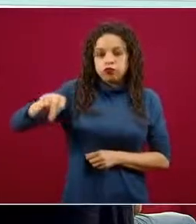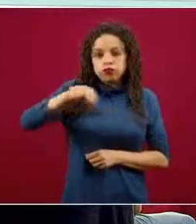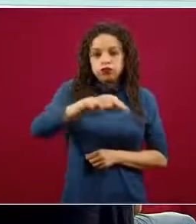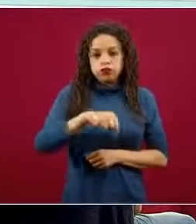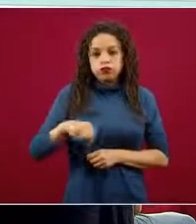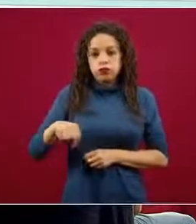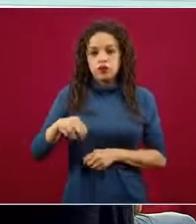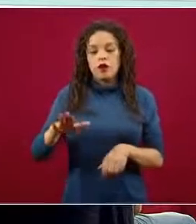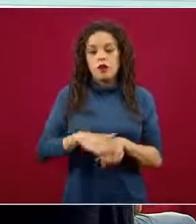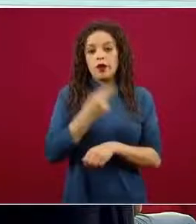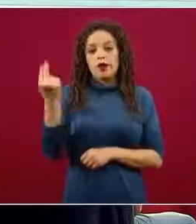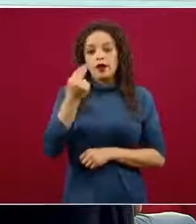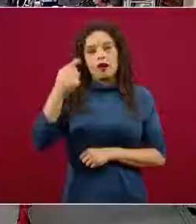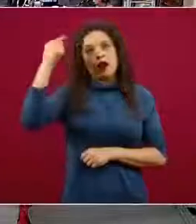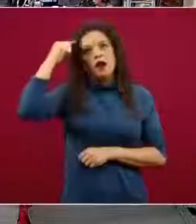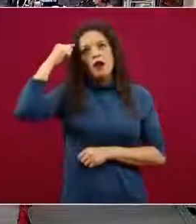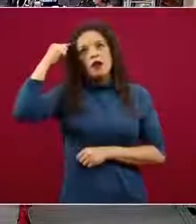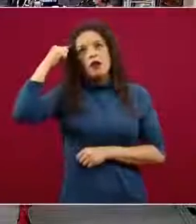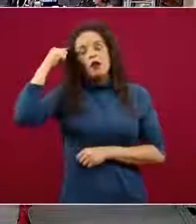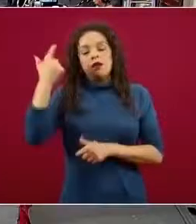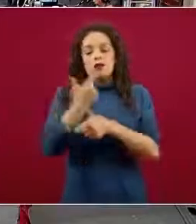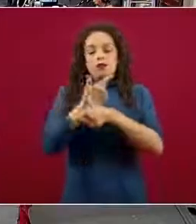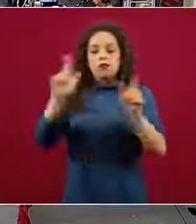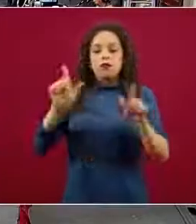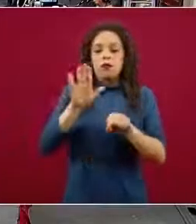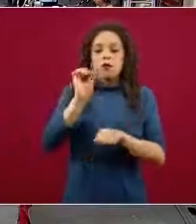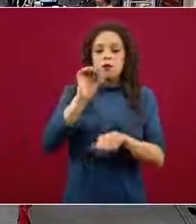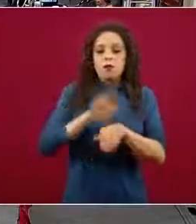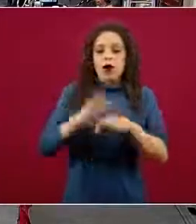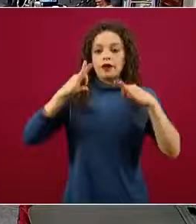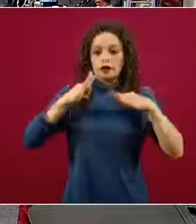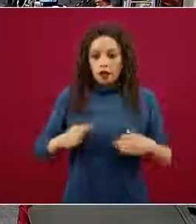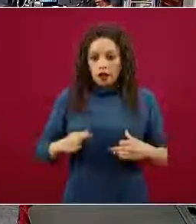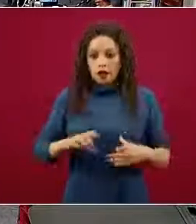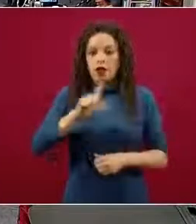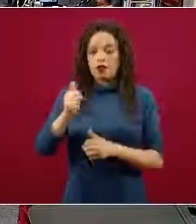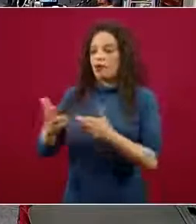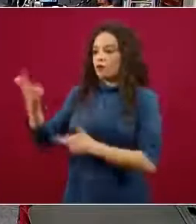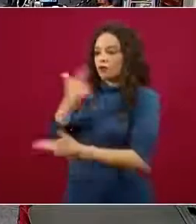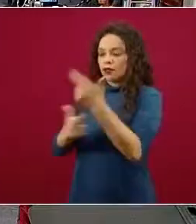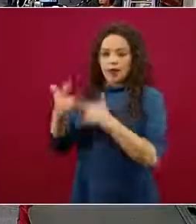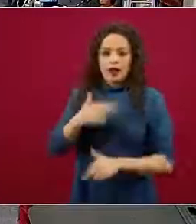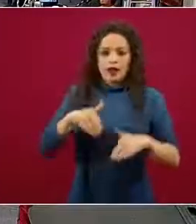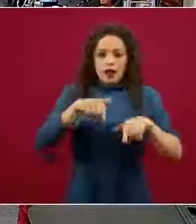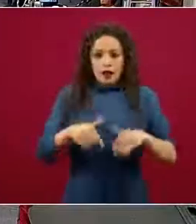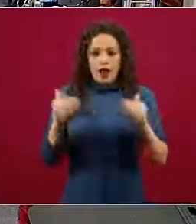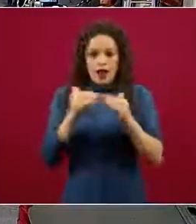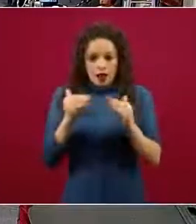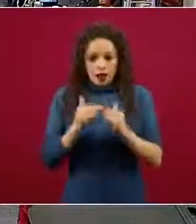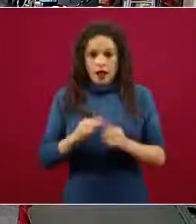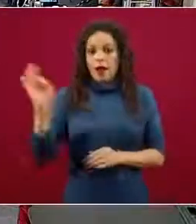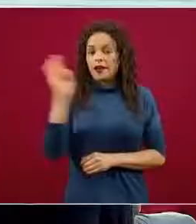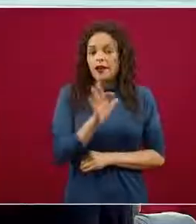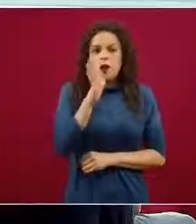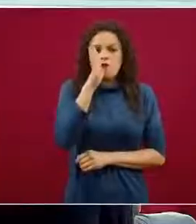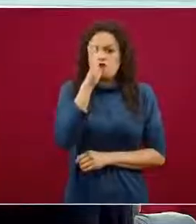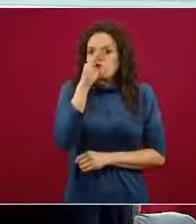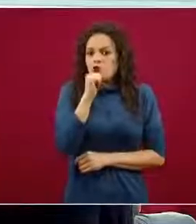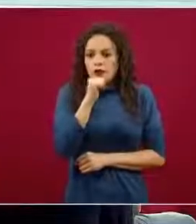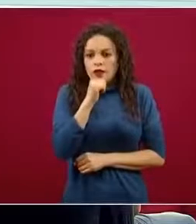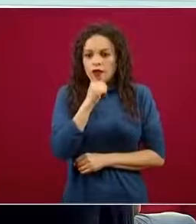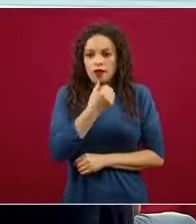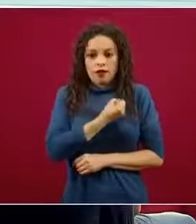familia y regresar a casa. Si no podemos mantener la sana distancia, por ejemplo, aquí